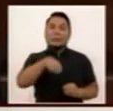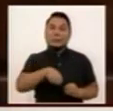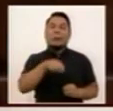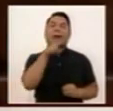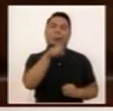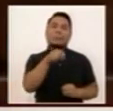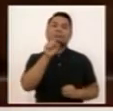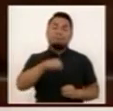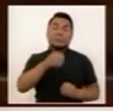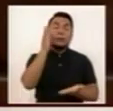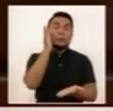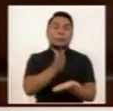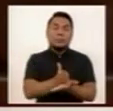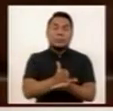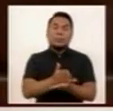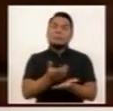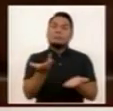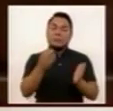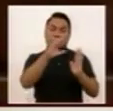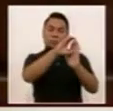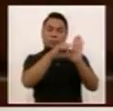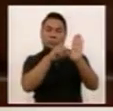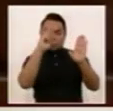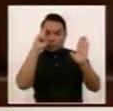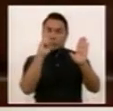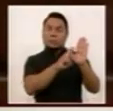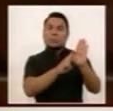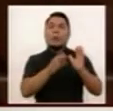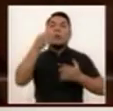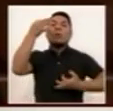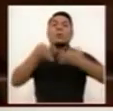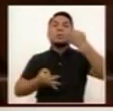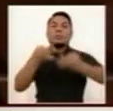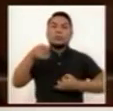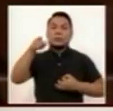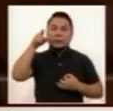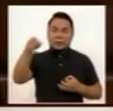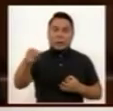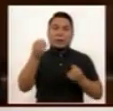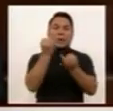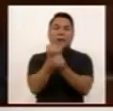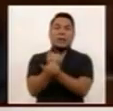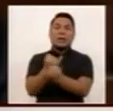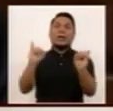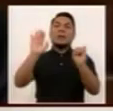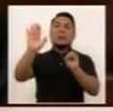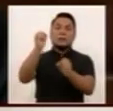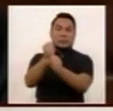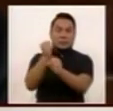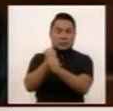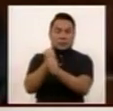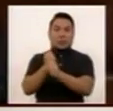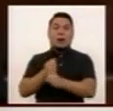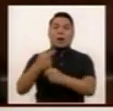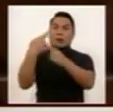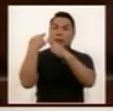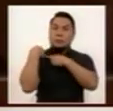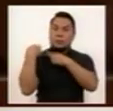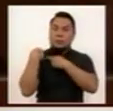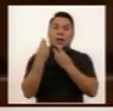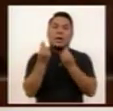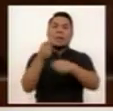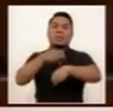corresponde. La justicia deberá actuar con independencia, responsabilidad y